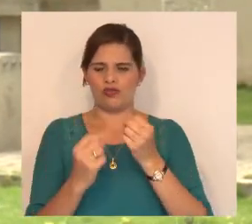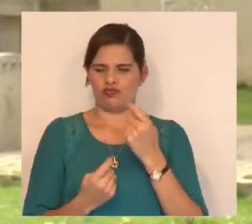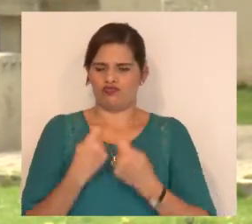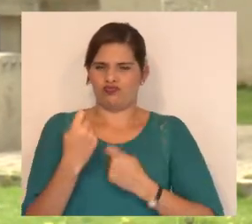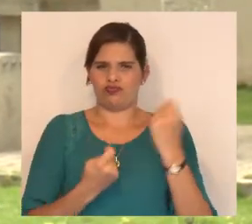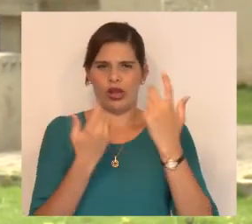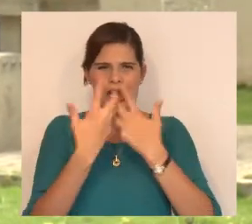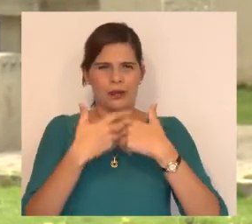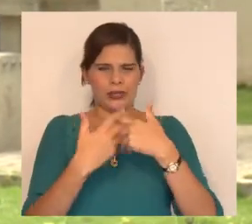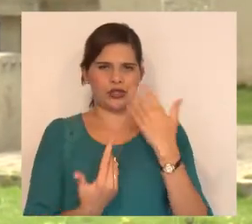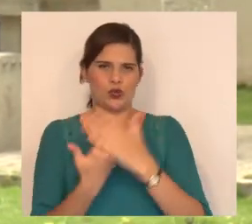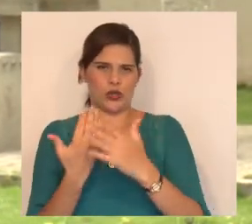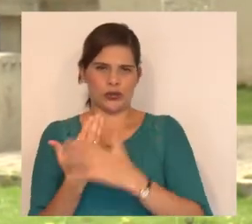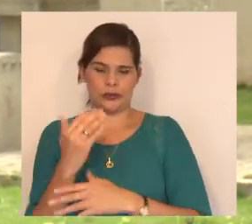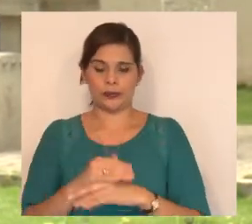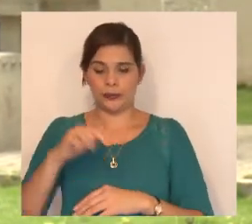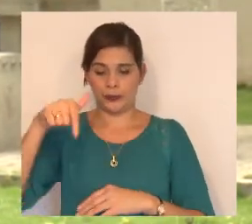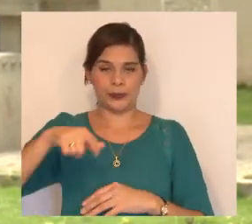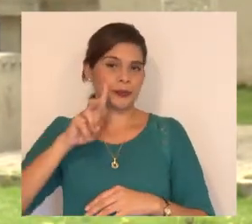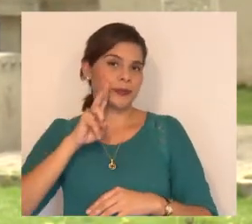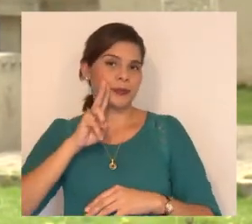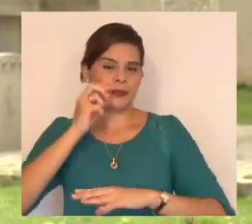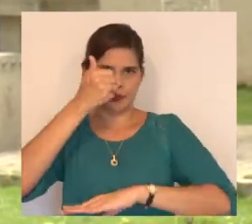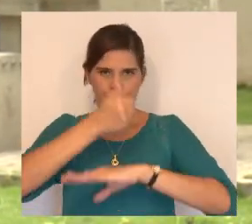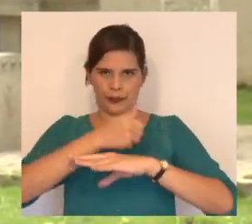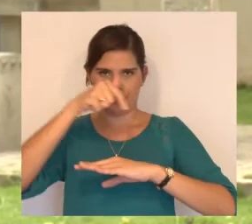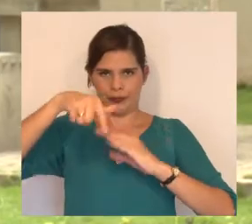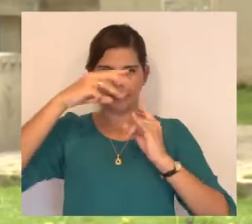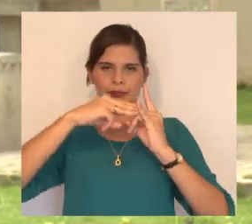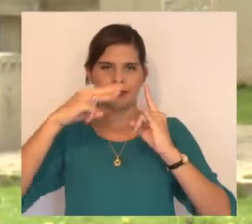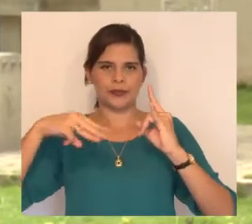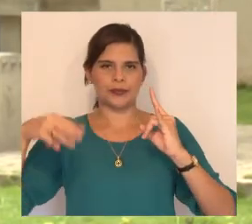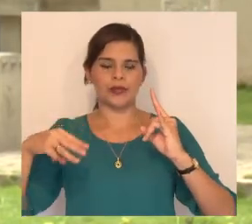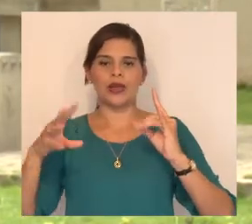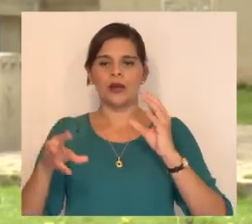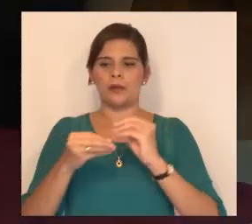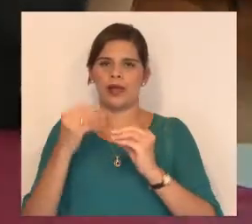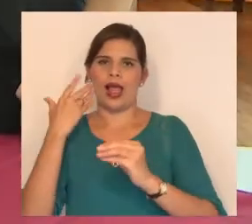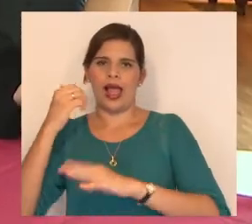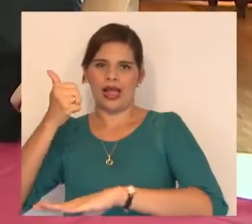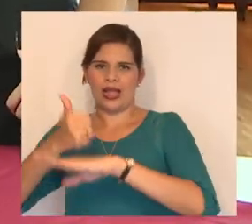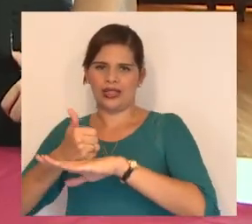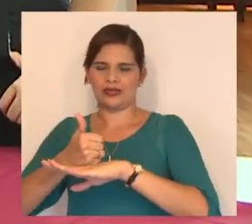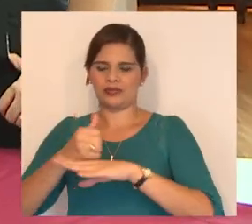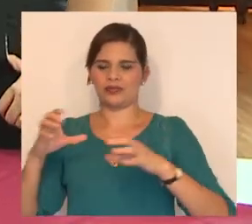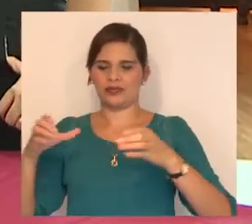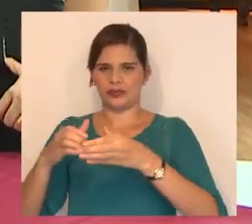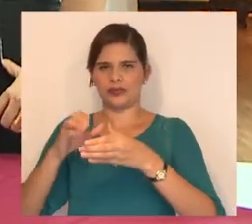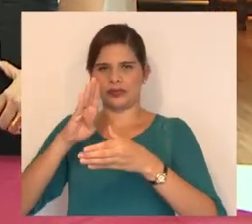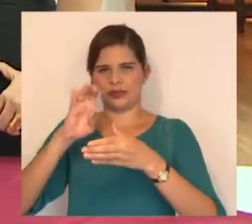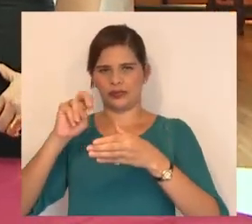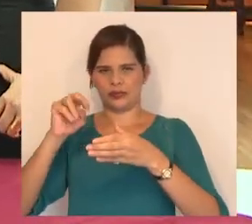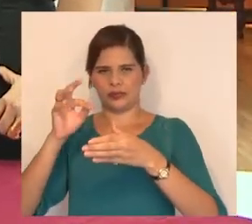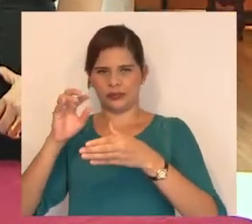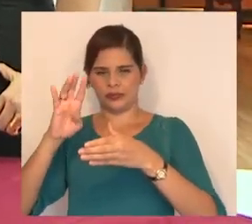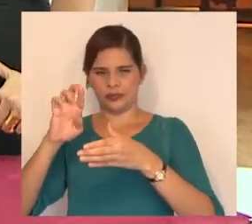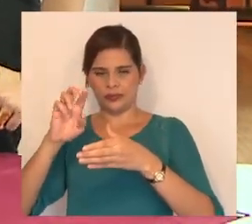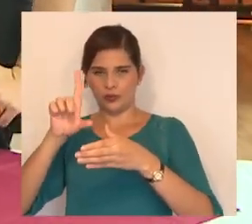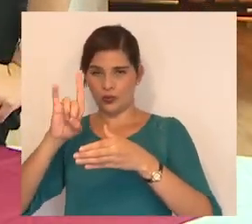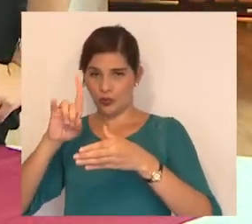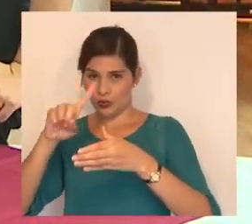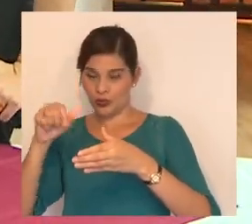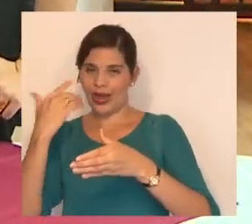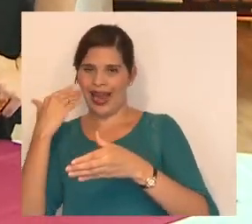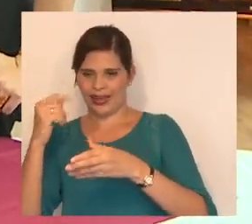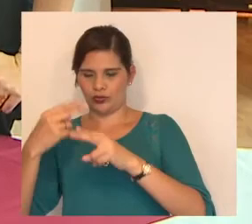corporación Venture para impulsar todas aquellas iniciativas con potencial como empresas novedosas. El rector de la Universidad del Magdalena, Pablo Vera Salazar,